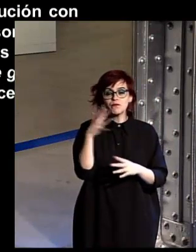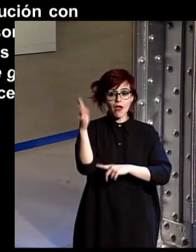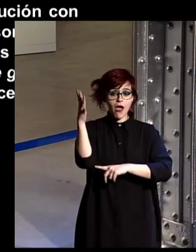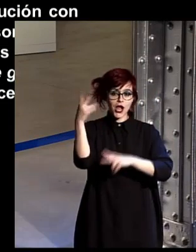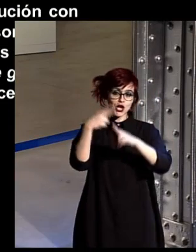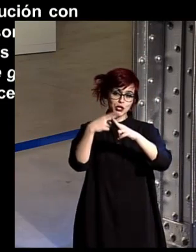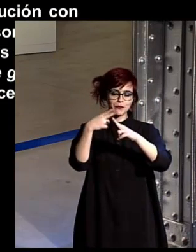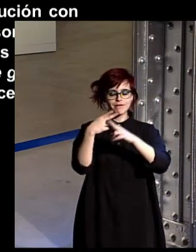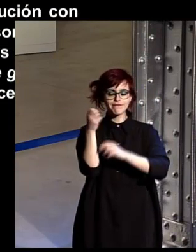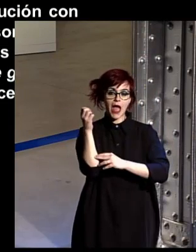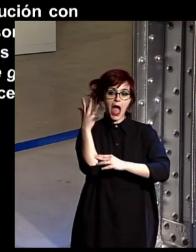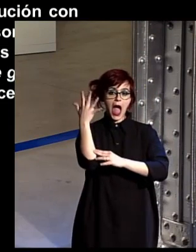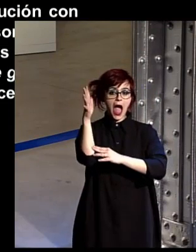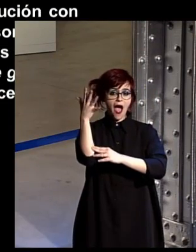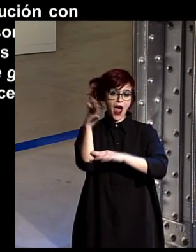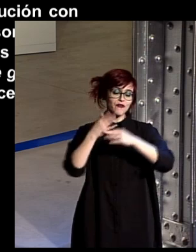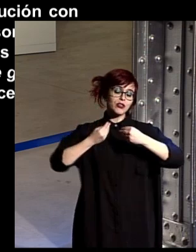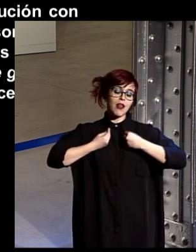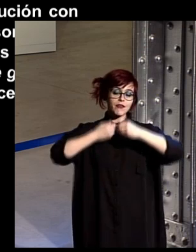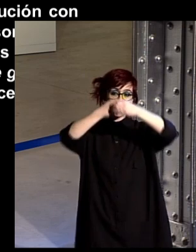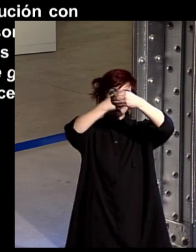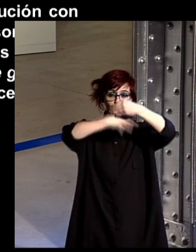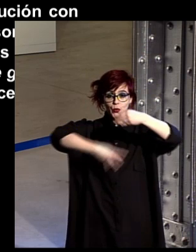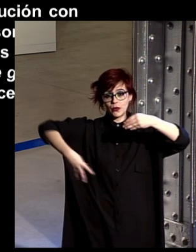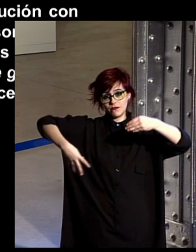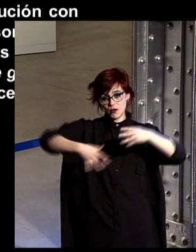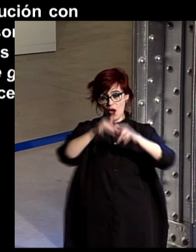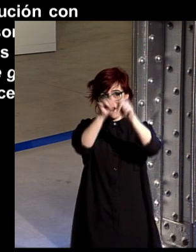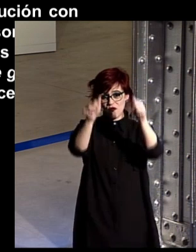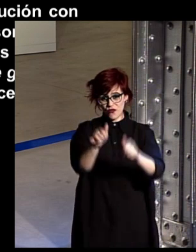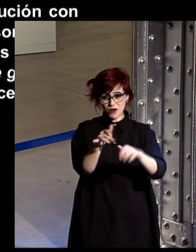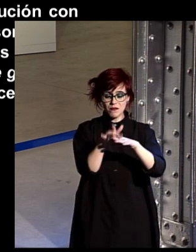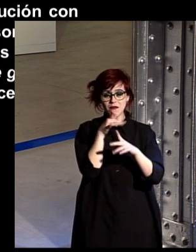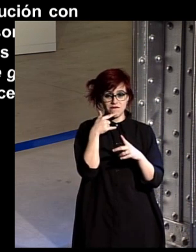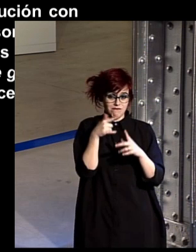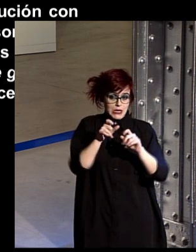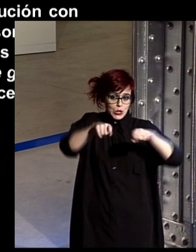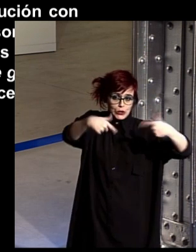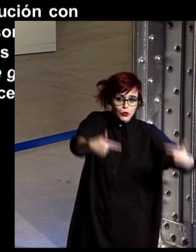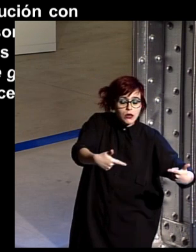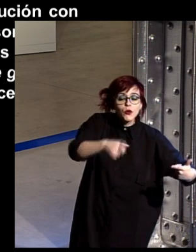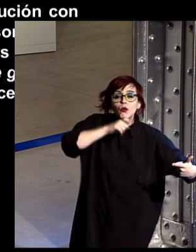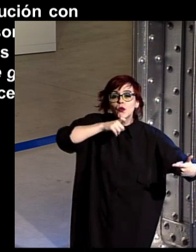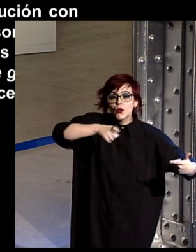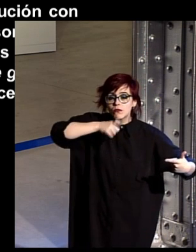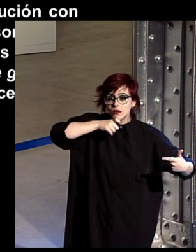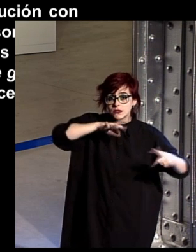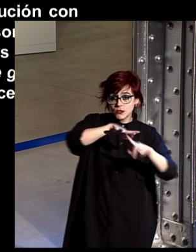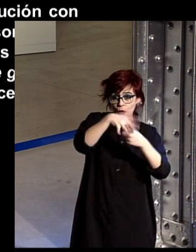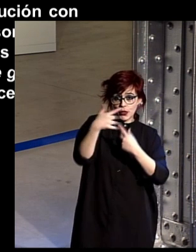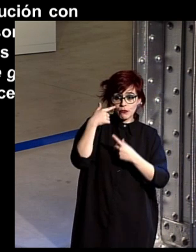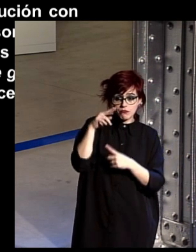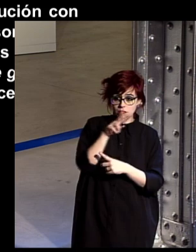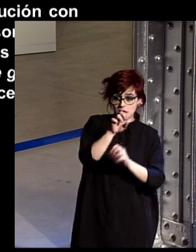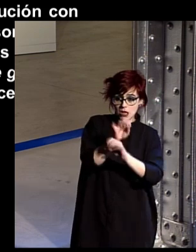tan elegante, de línea fina, sino más realísticamente, más de una forma biológica, pues podríamos tener situaciones como esta